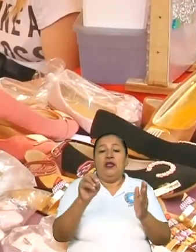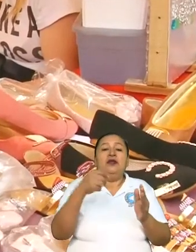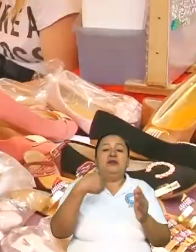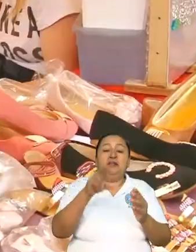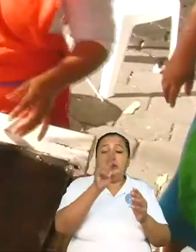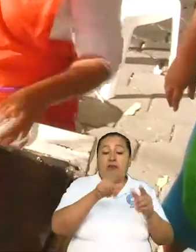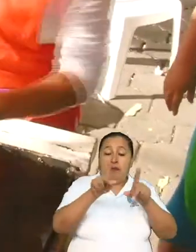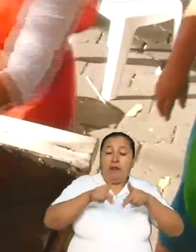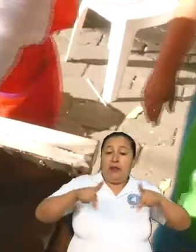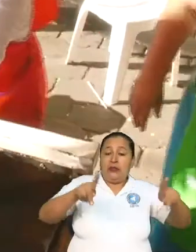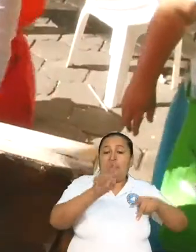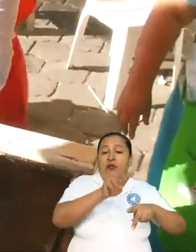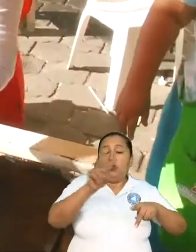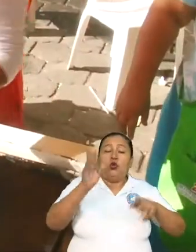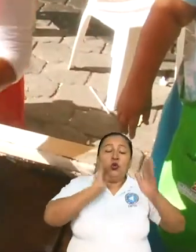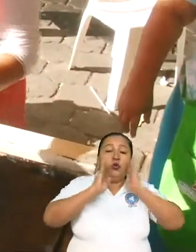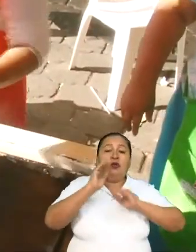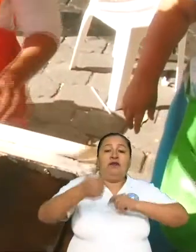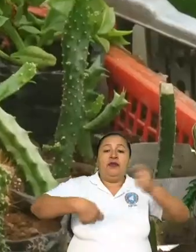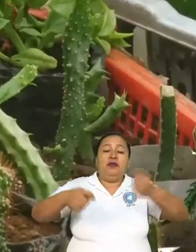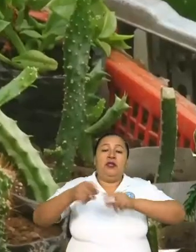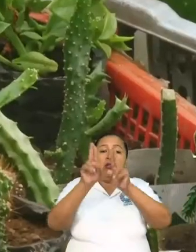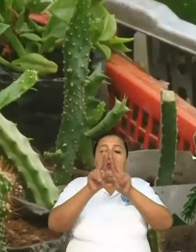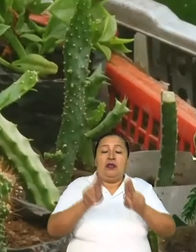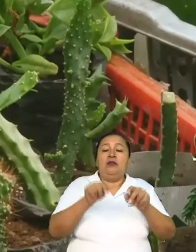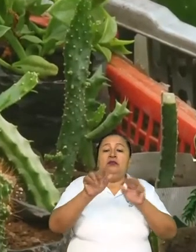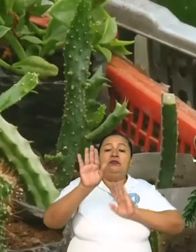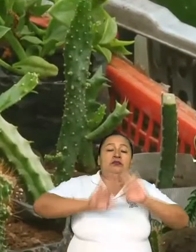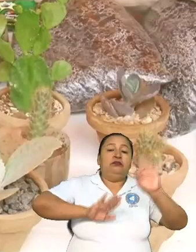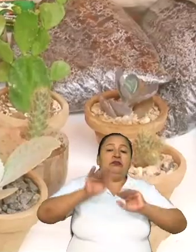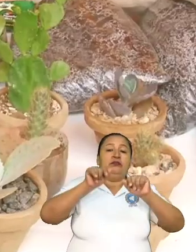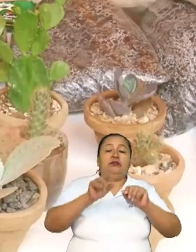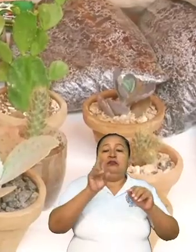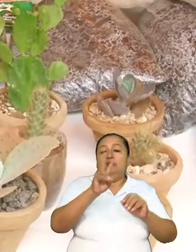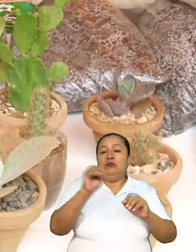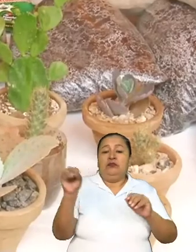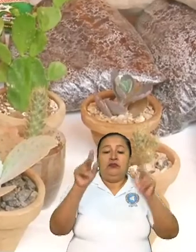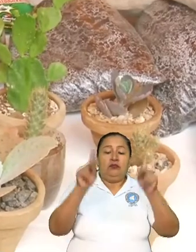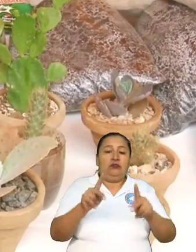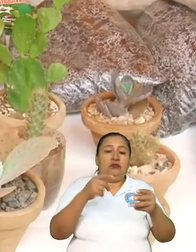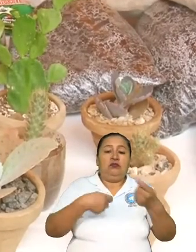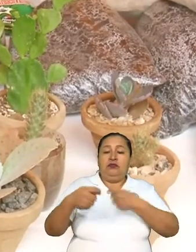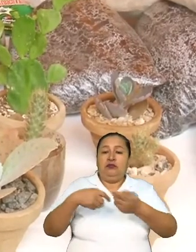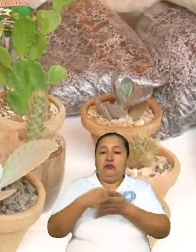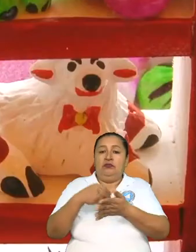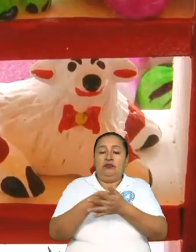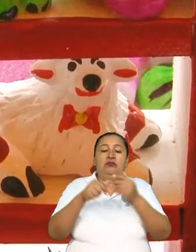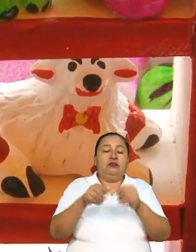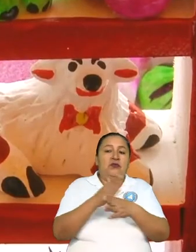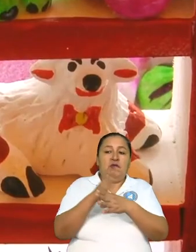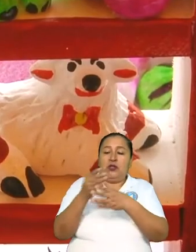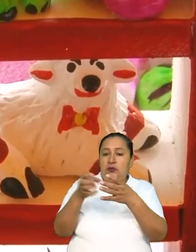de Agosto, se desarrollará la Feria del Comercio Navideño, con la participación de más de 200 protagonistas de todos los sectores